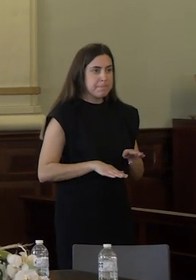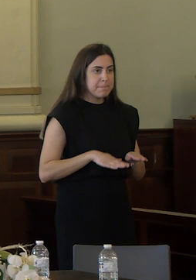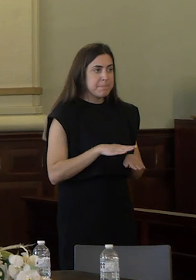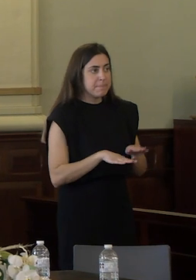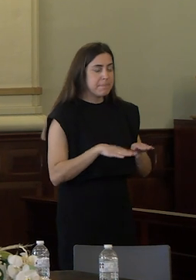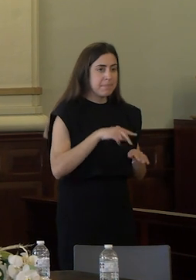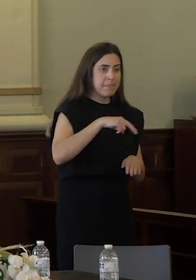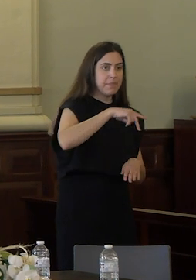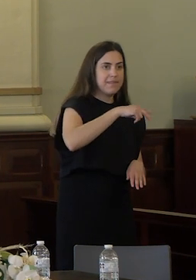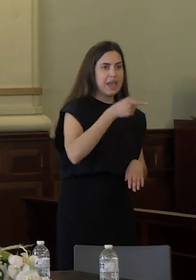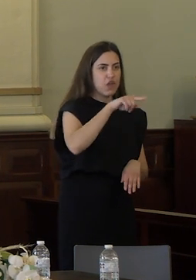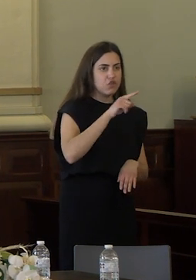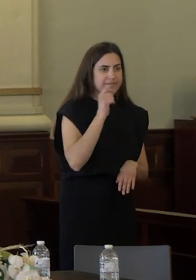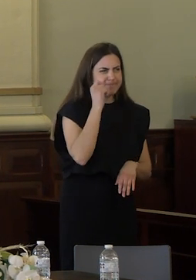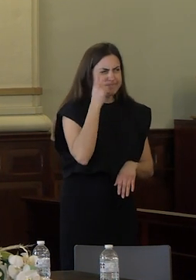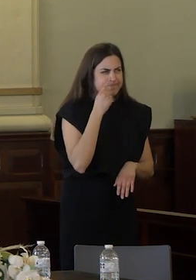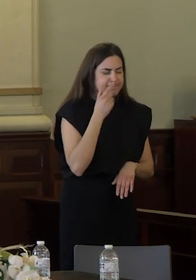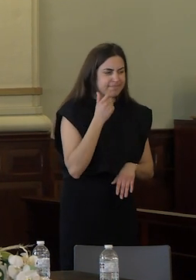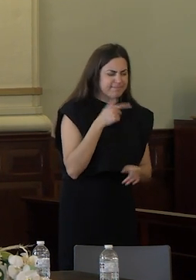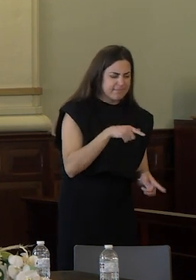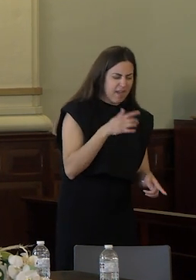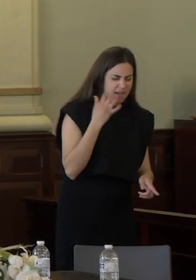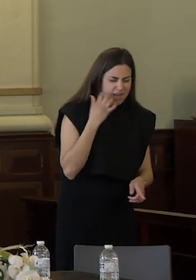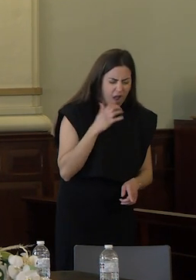empezaron a ver cosas extrañas.